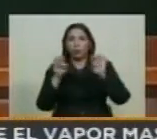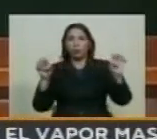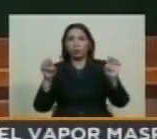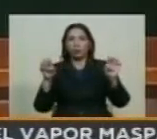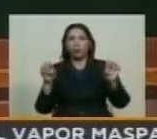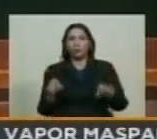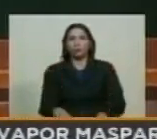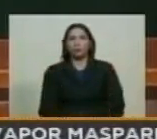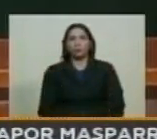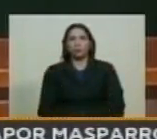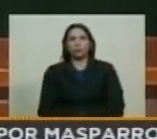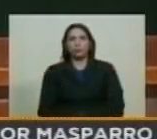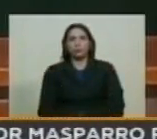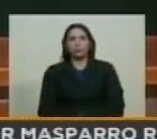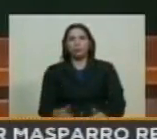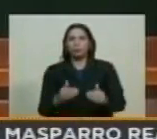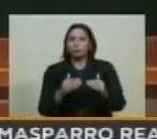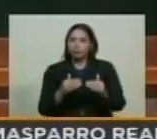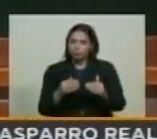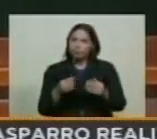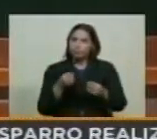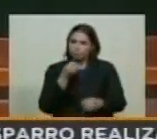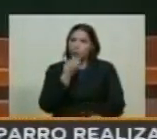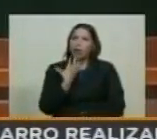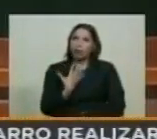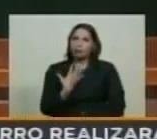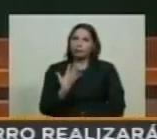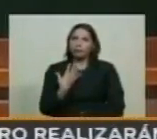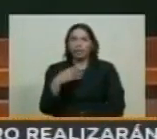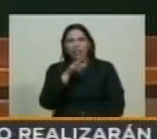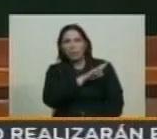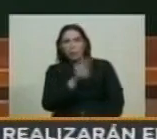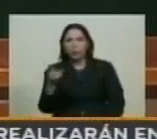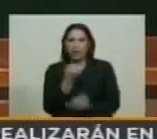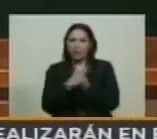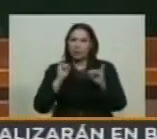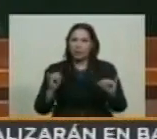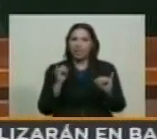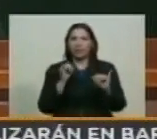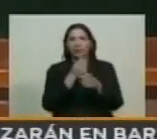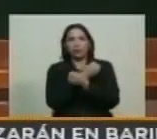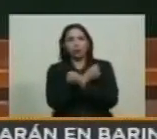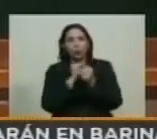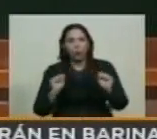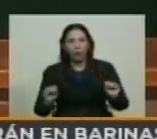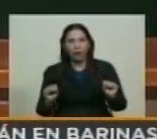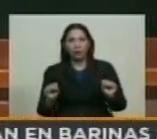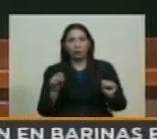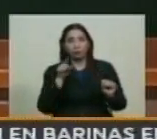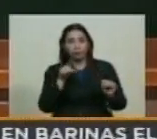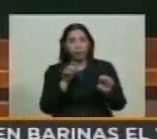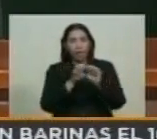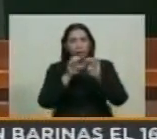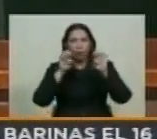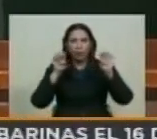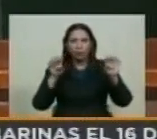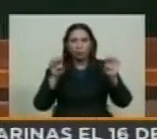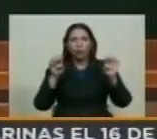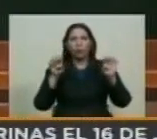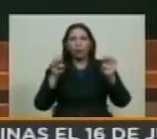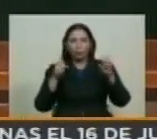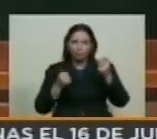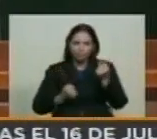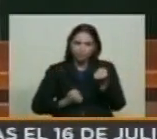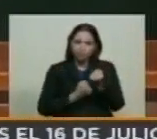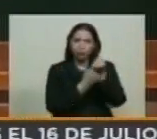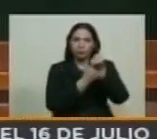de moral por la República independiente y soberana. Una educación basada en